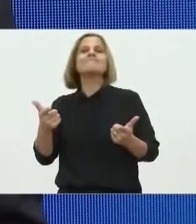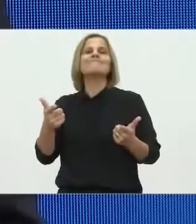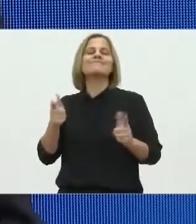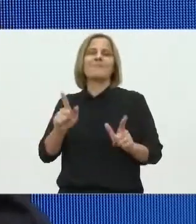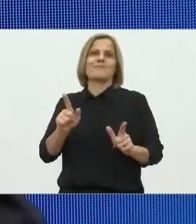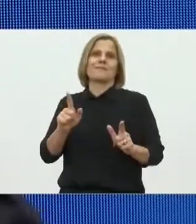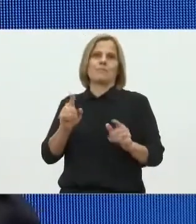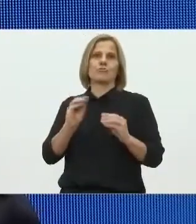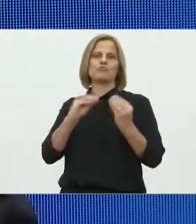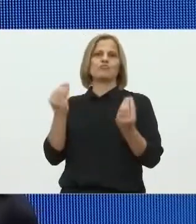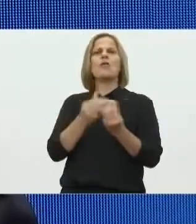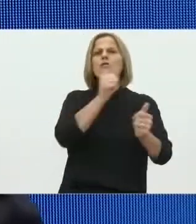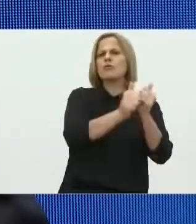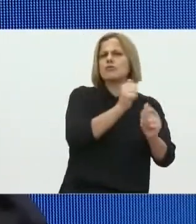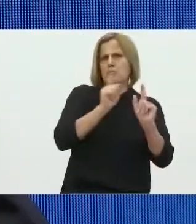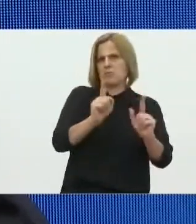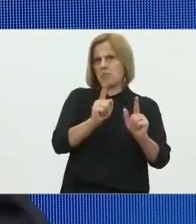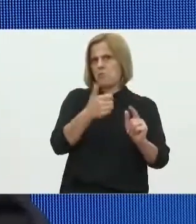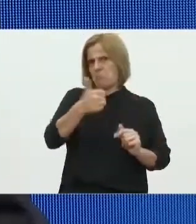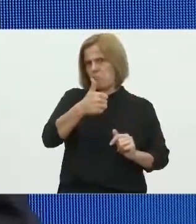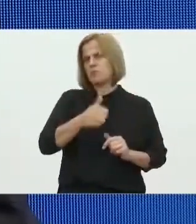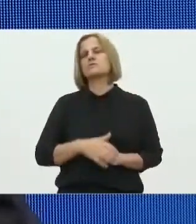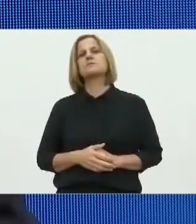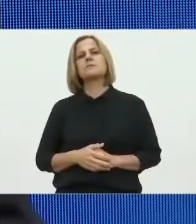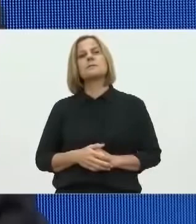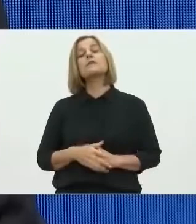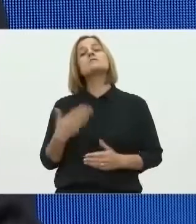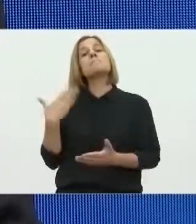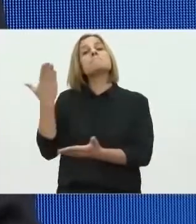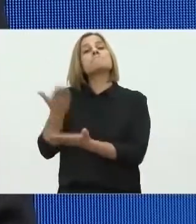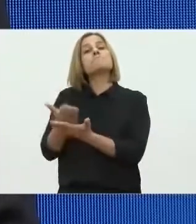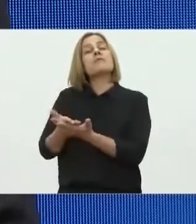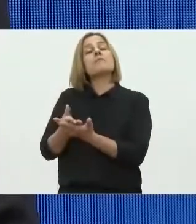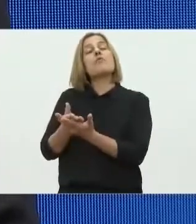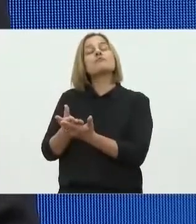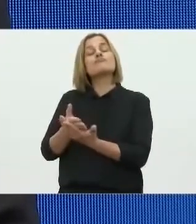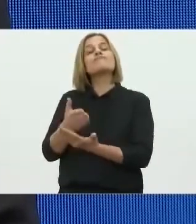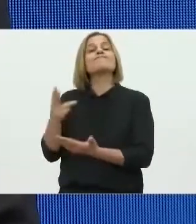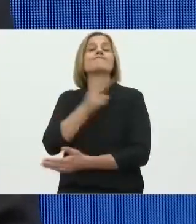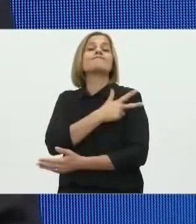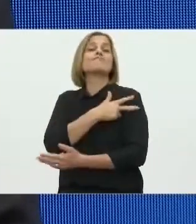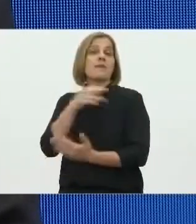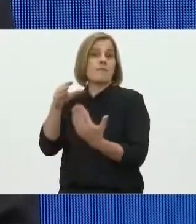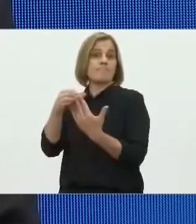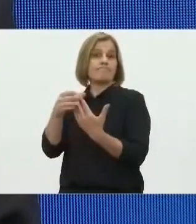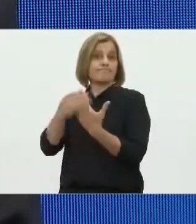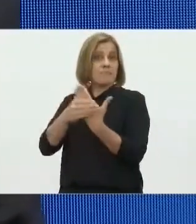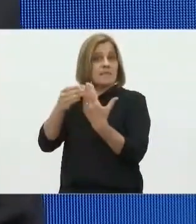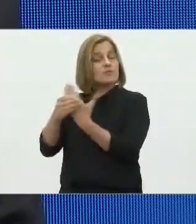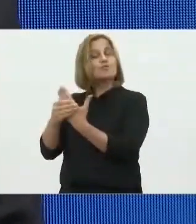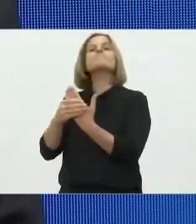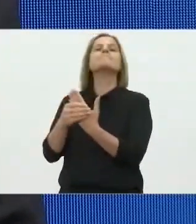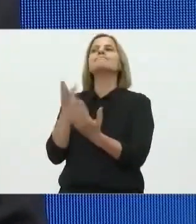también en el Gran Rosario y en el Gran Santa Fe. Hemos solicitado al jefe de gabinete la posibilidad de que esas